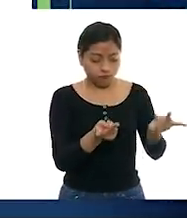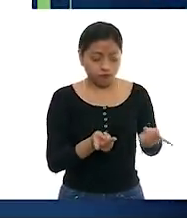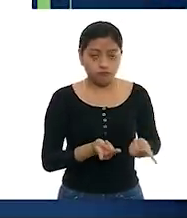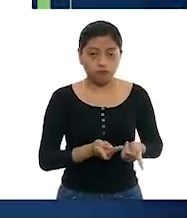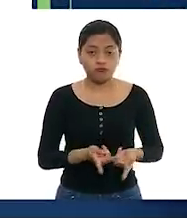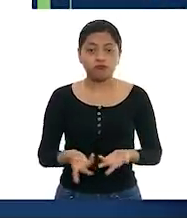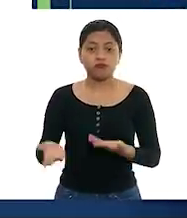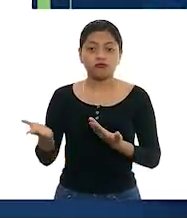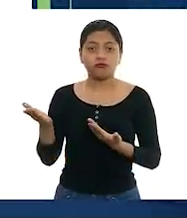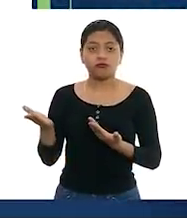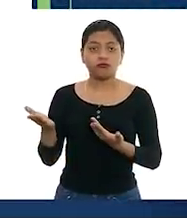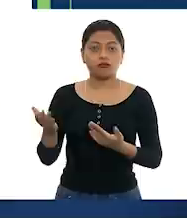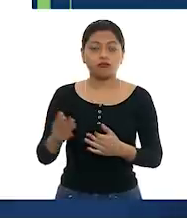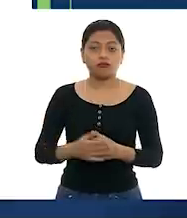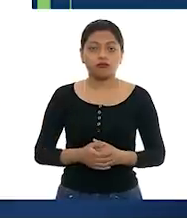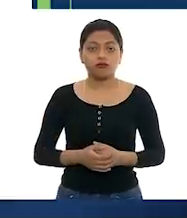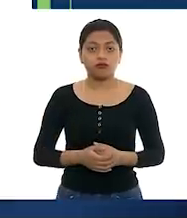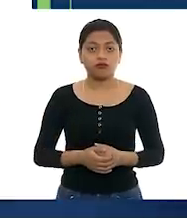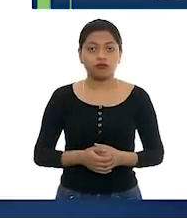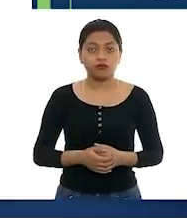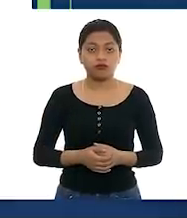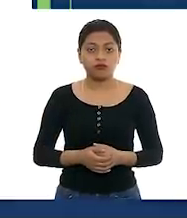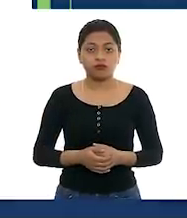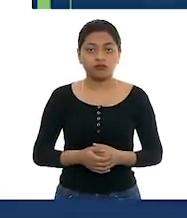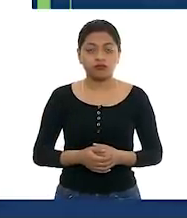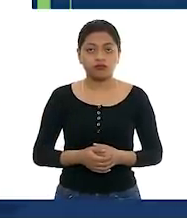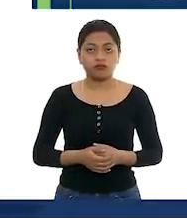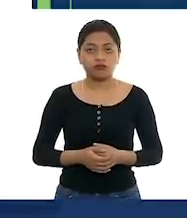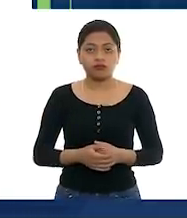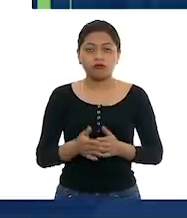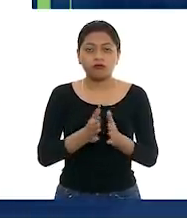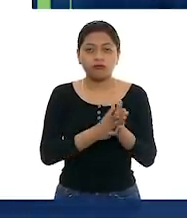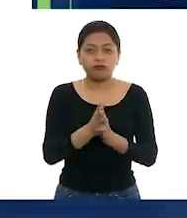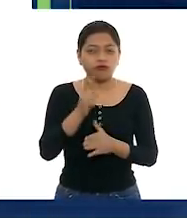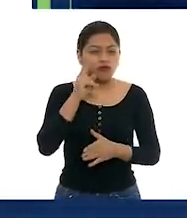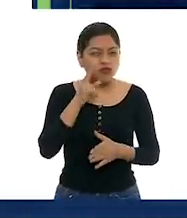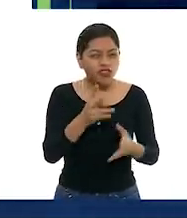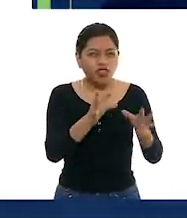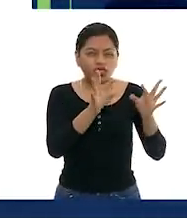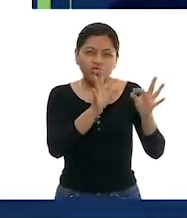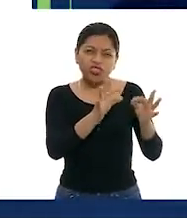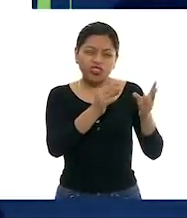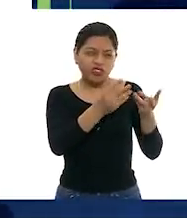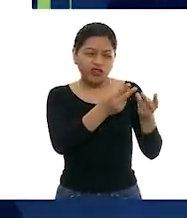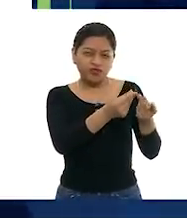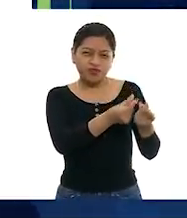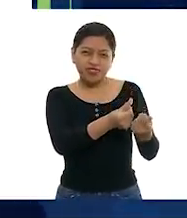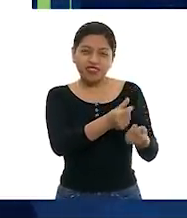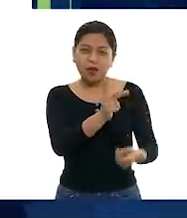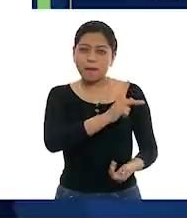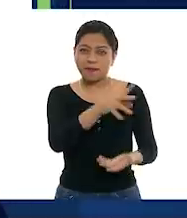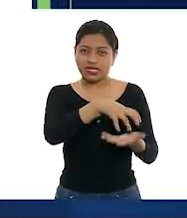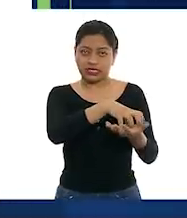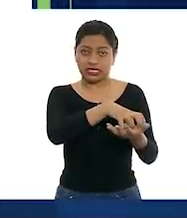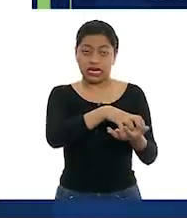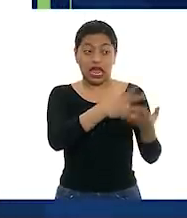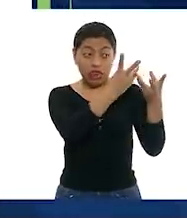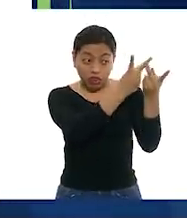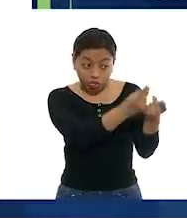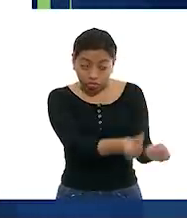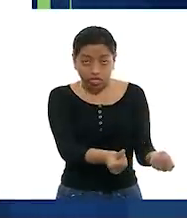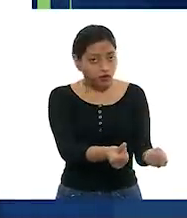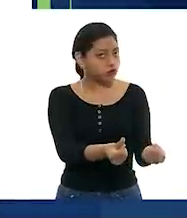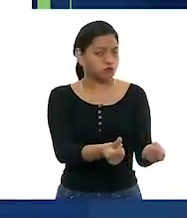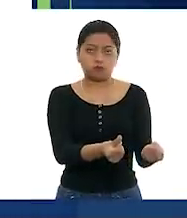Ay, yo veo que el chocolate como que ya se ve como hasta gelatina, pero todavía no se deshace.